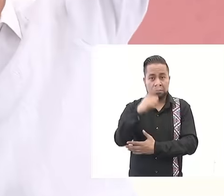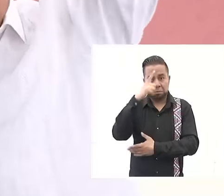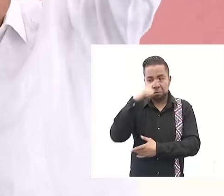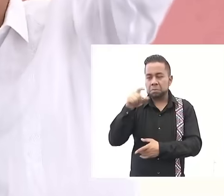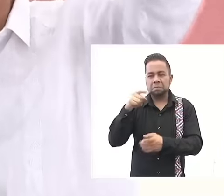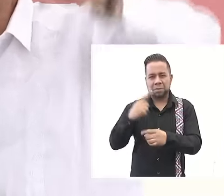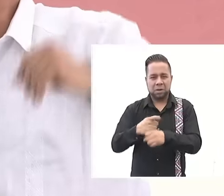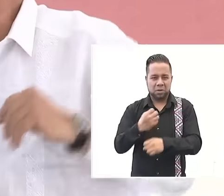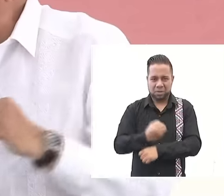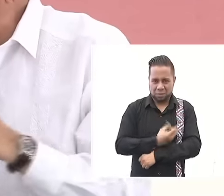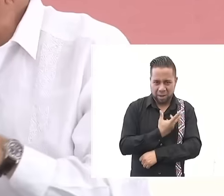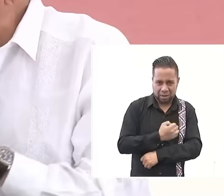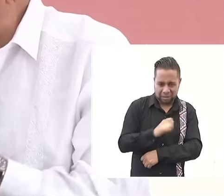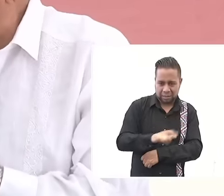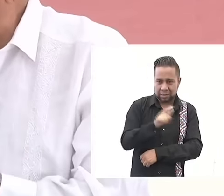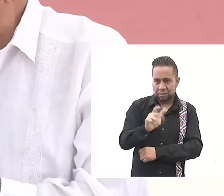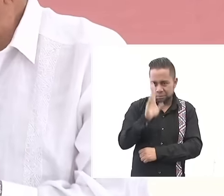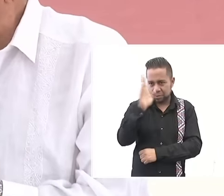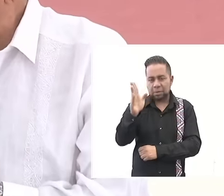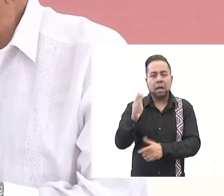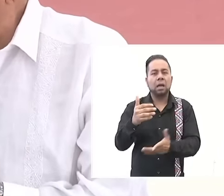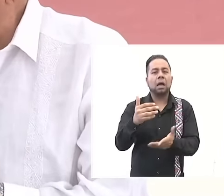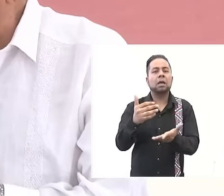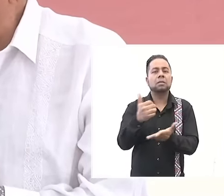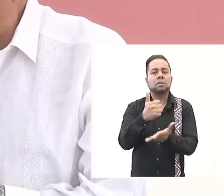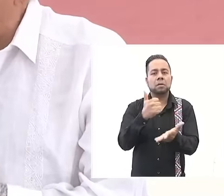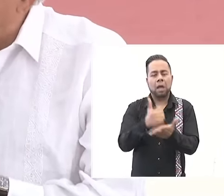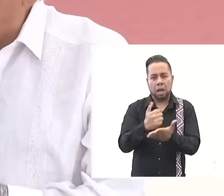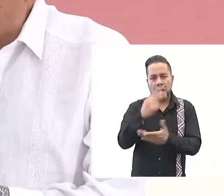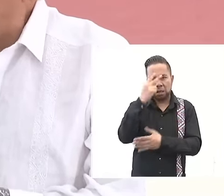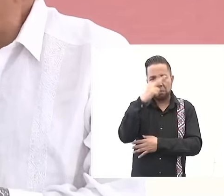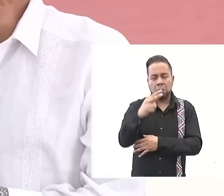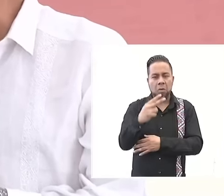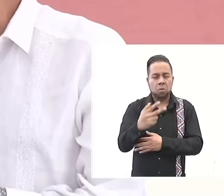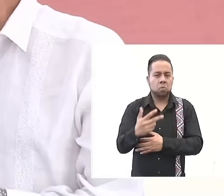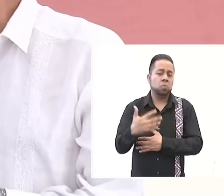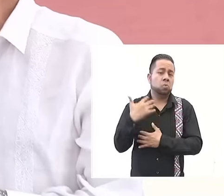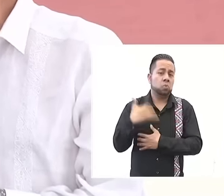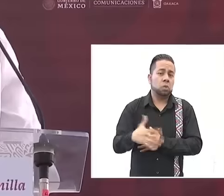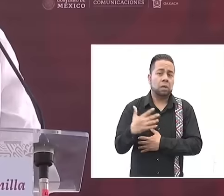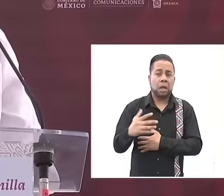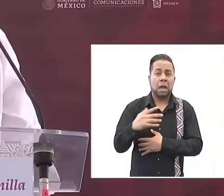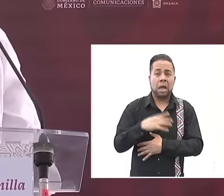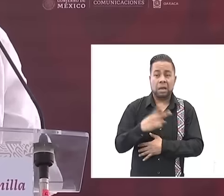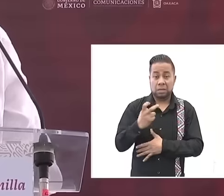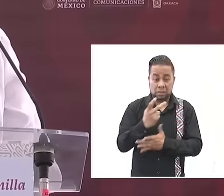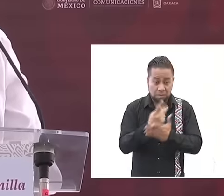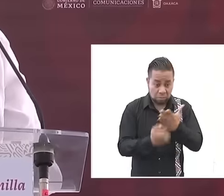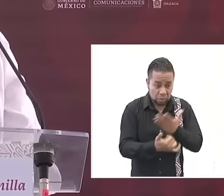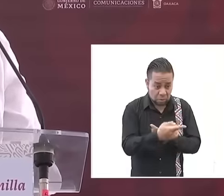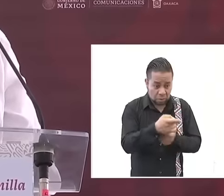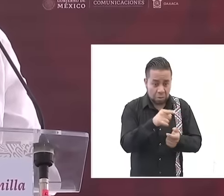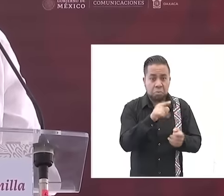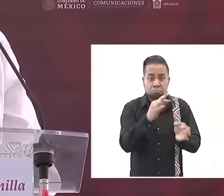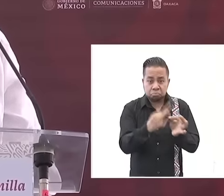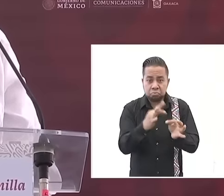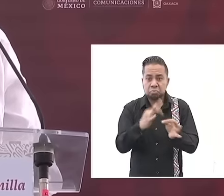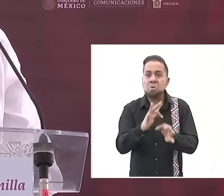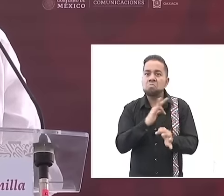y luego a la Ciudad de México. Bueno, todos esos proyectos se pueden